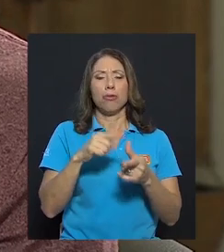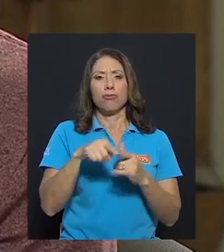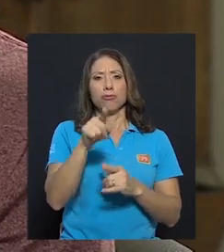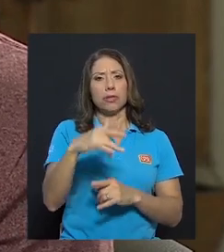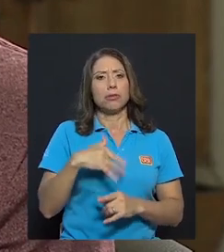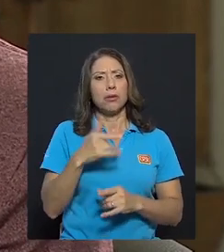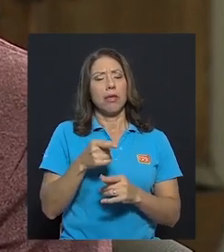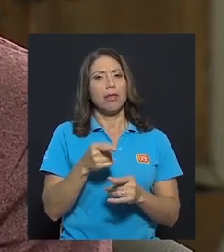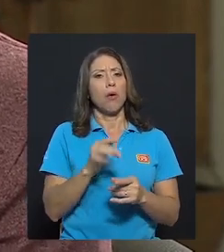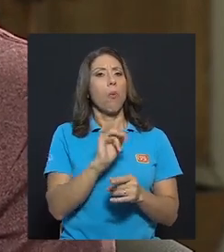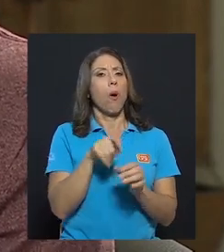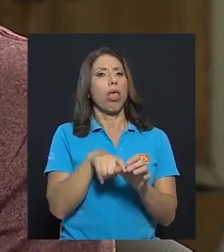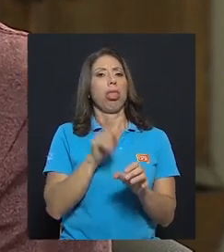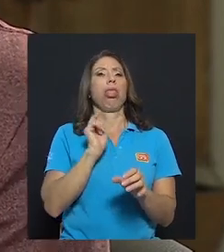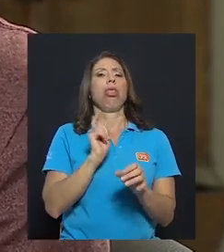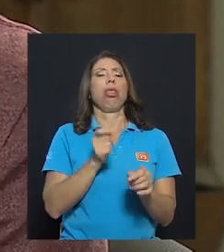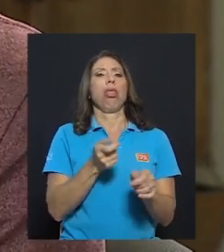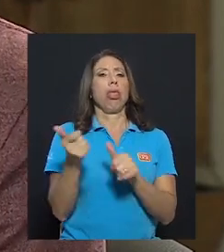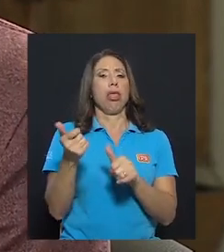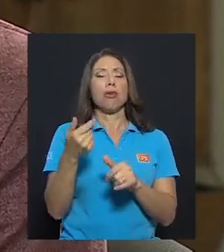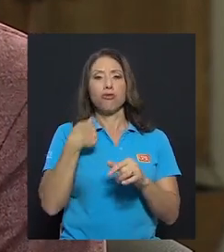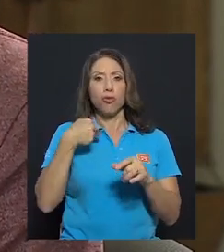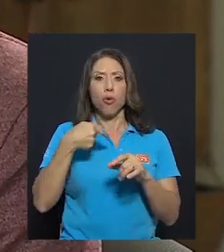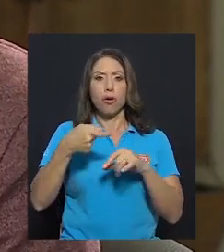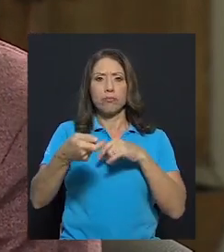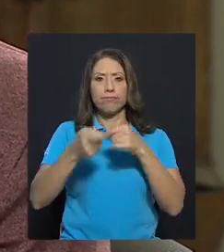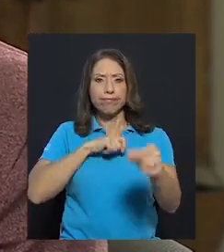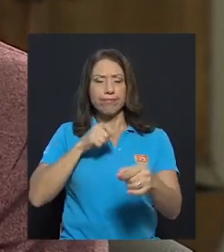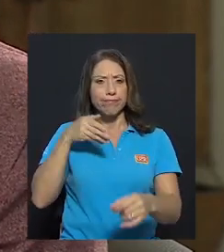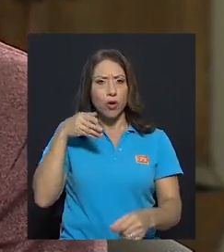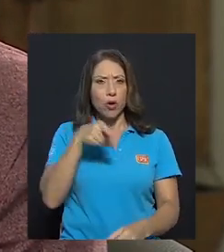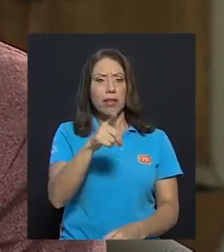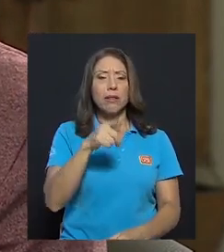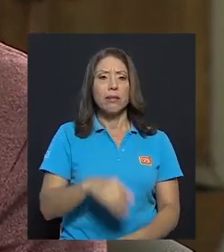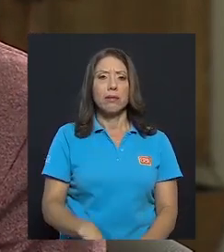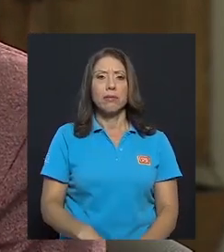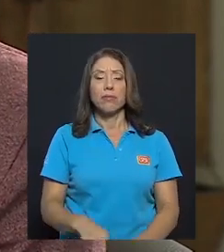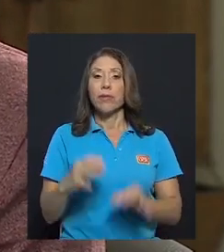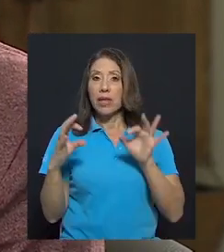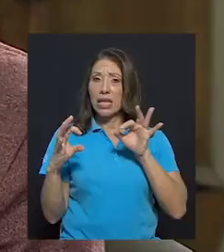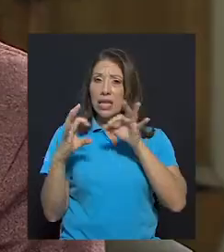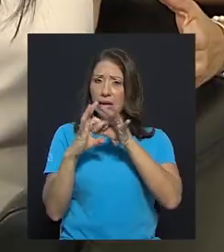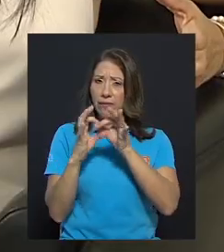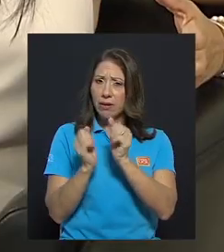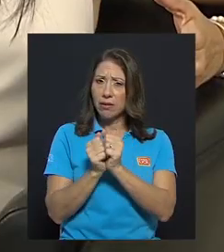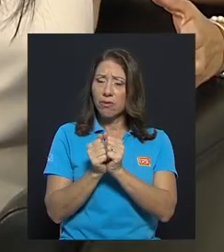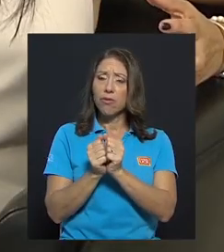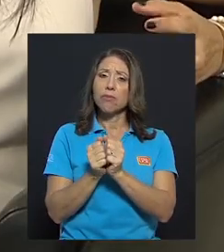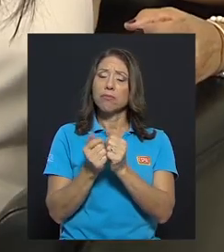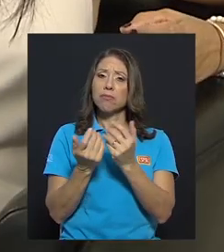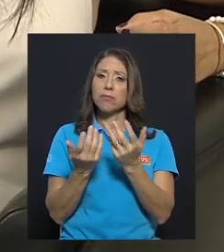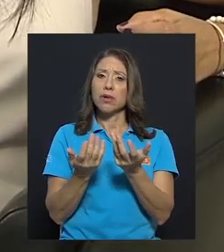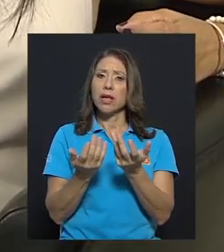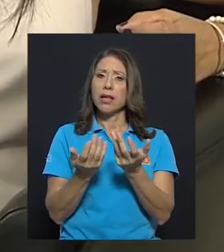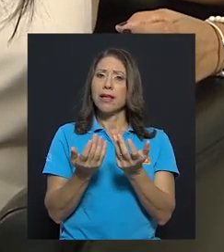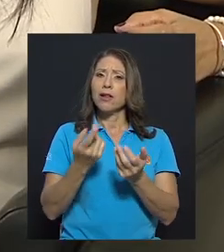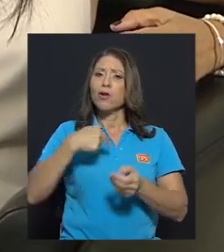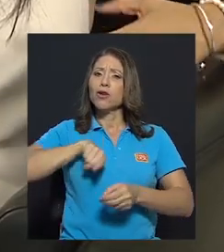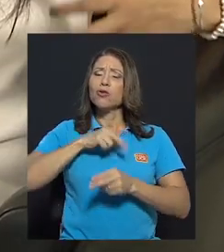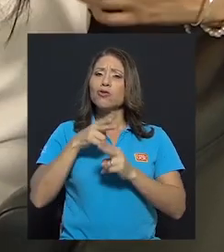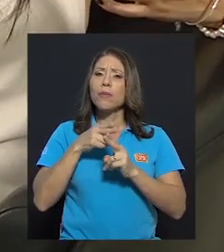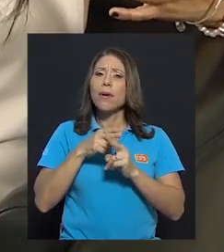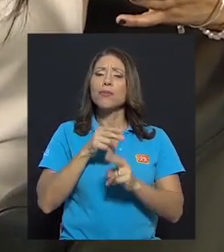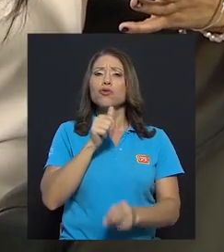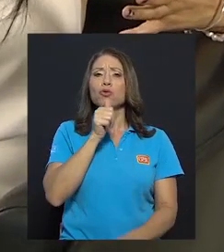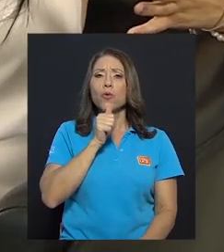sentir excluido, y al sentirse excluido yo estoy violentando. ¿Tiene que ver con esto que le